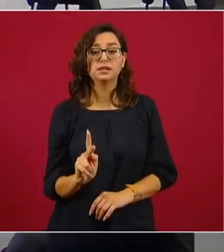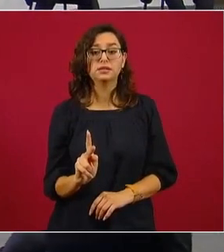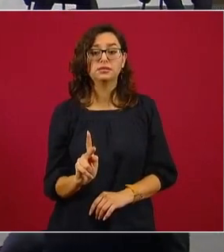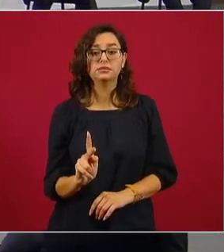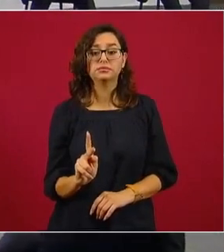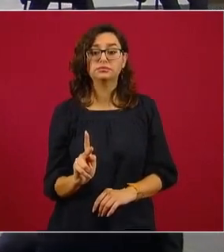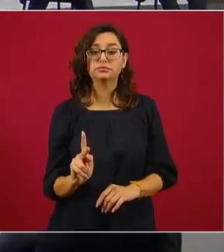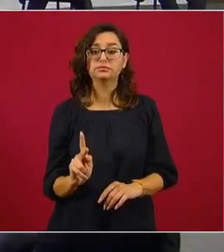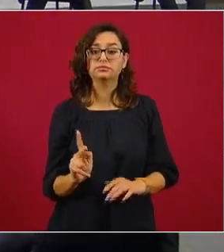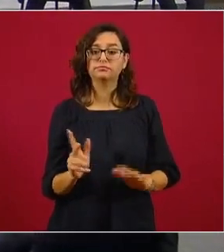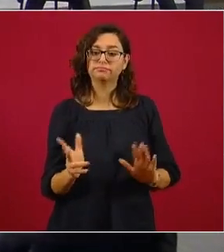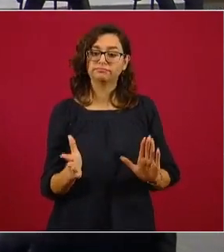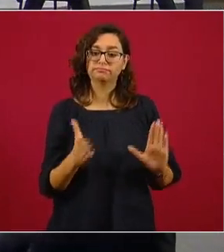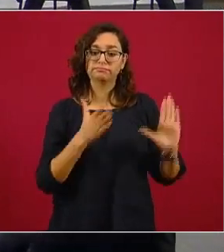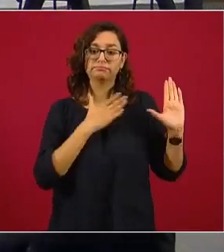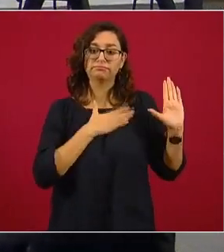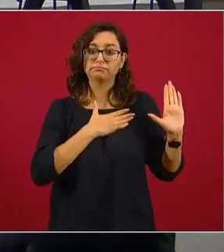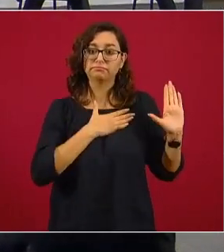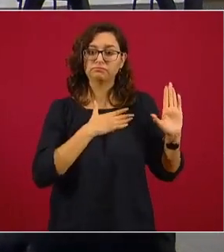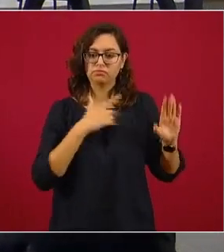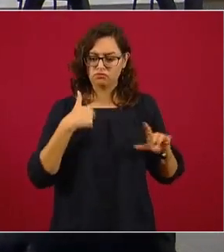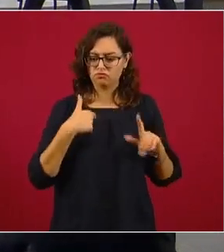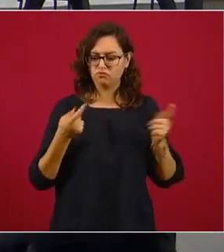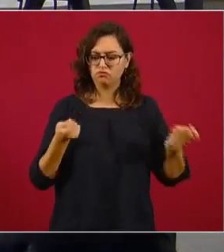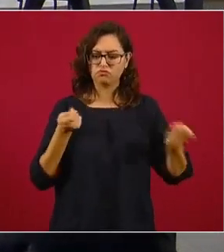me he comprometido a mandar obedeciendo